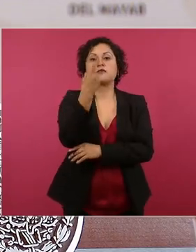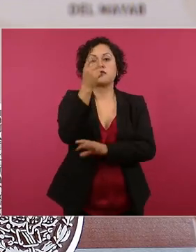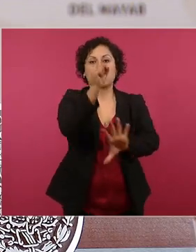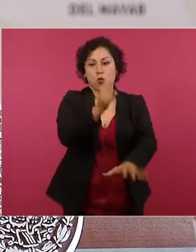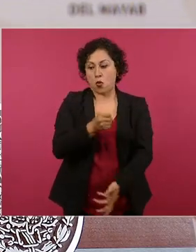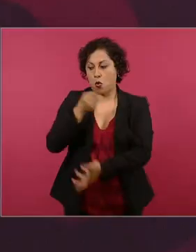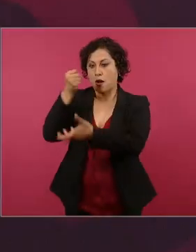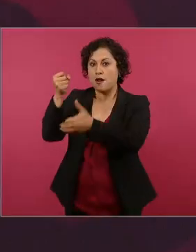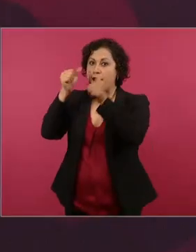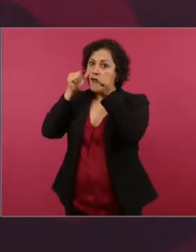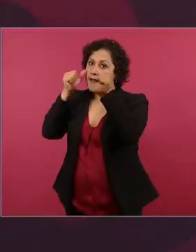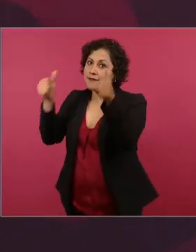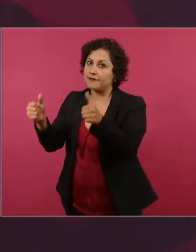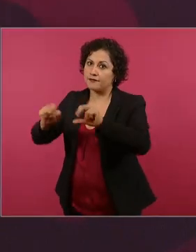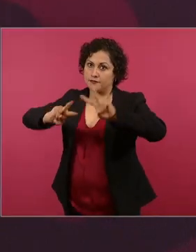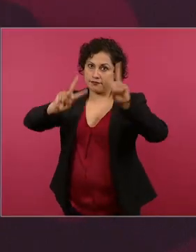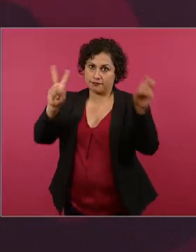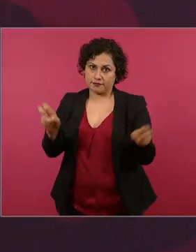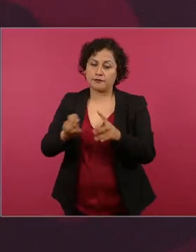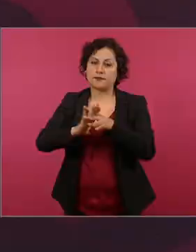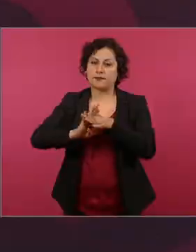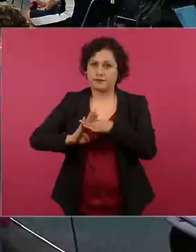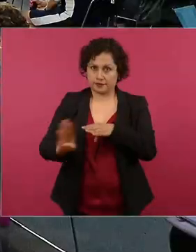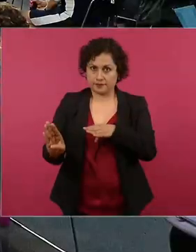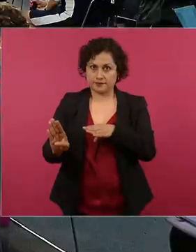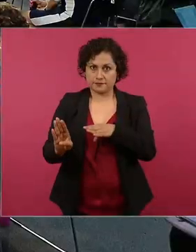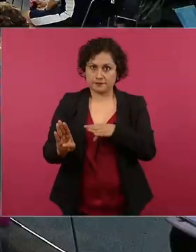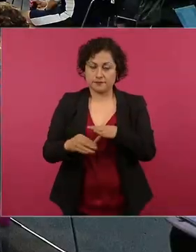atender el fenómeno migratorio.